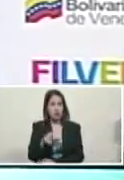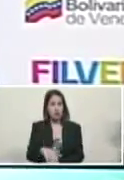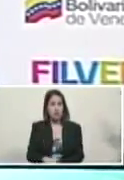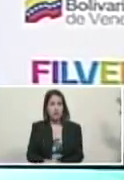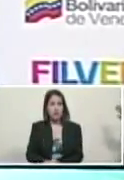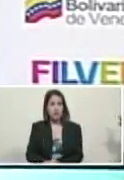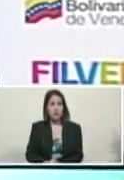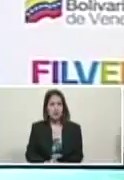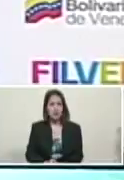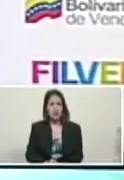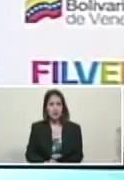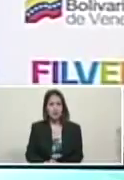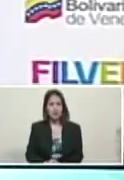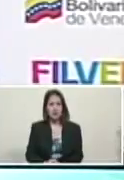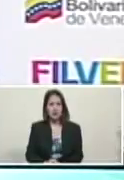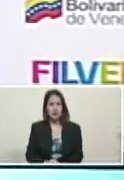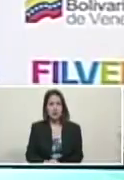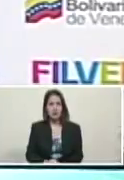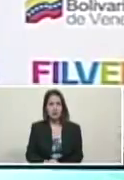más de 40 años, Teresa, ¿verdad?